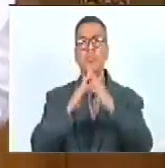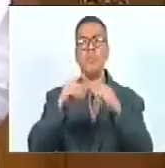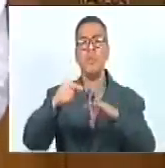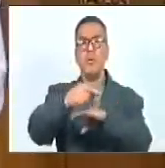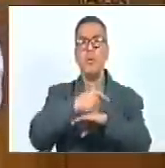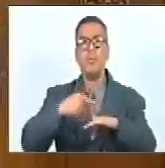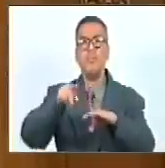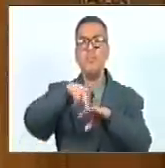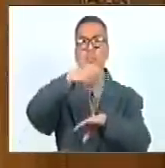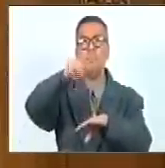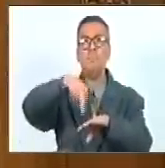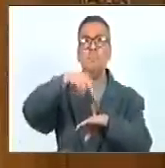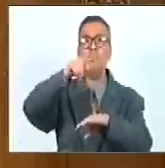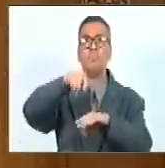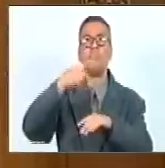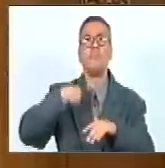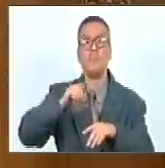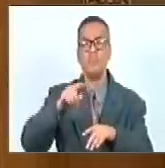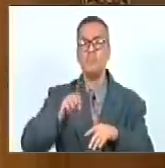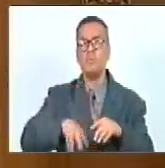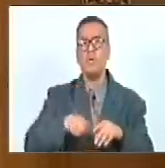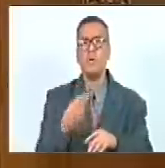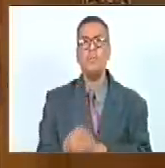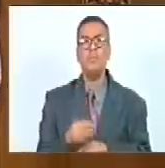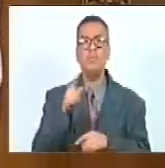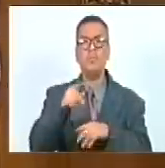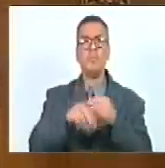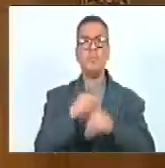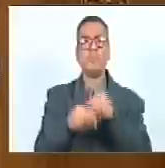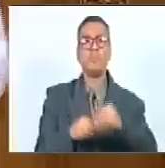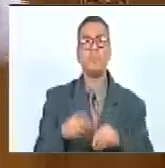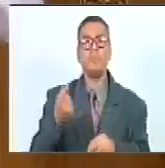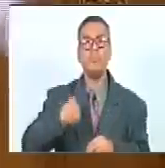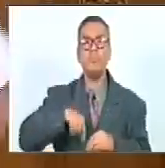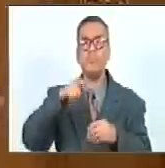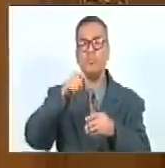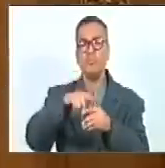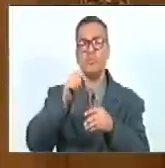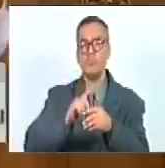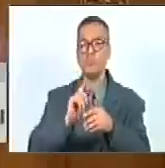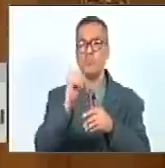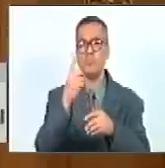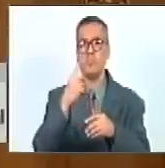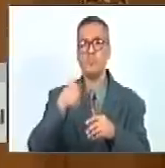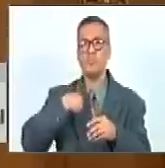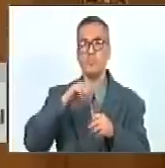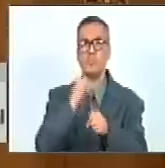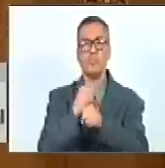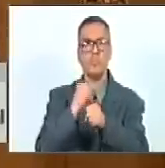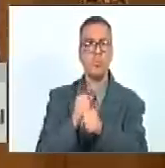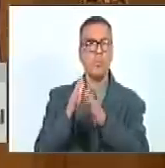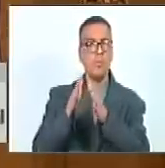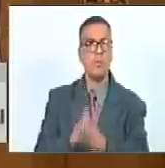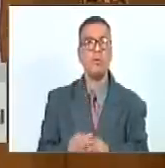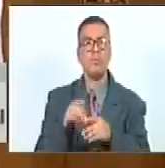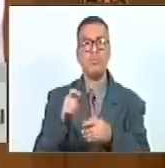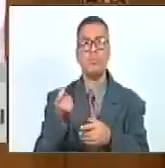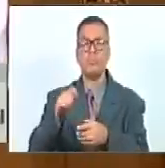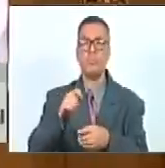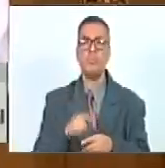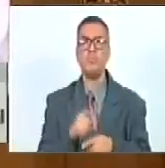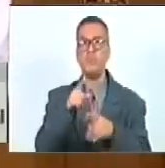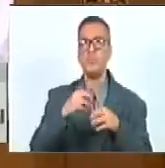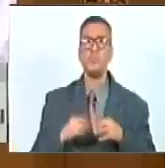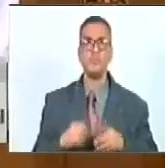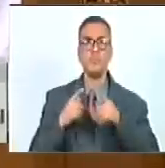gobierno nacional sea posible. Nos referimos a los fondos que principalmente la clase trabajadora aporta. Y en